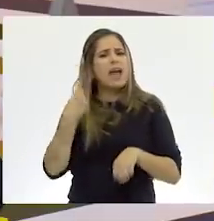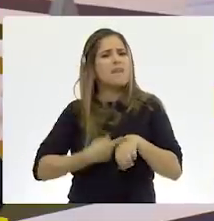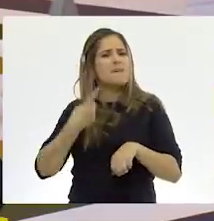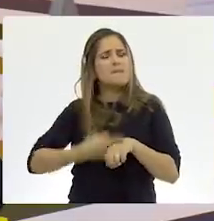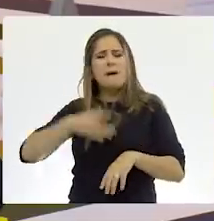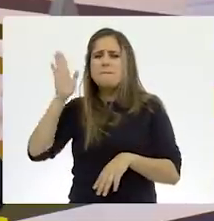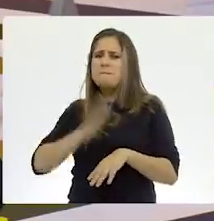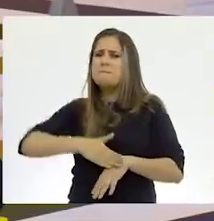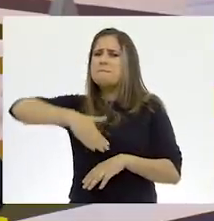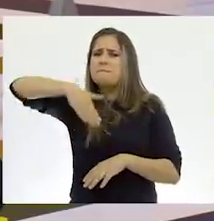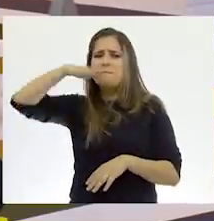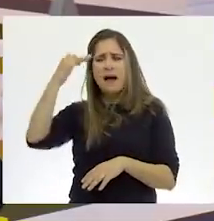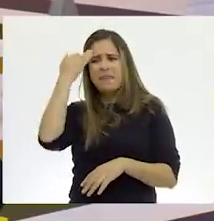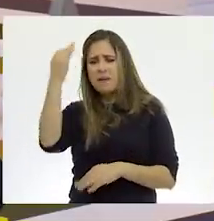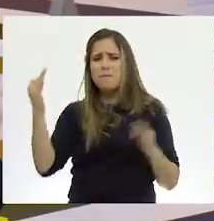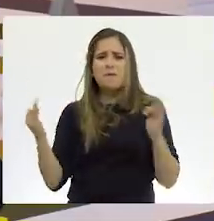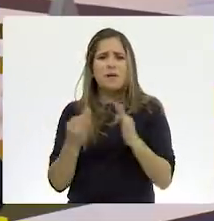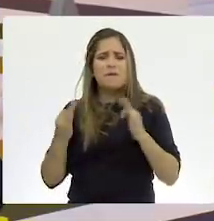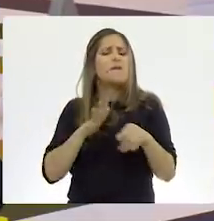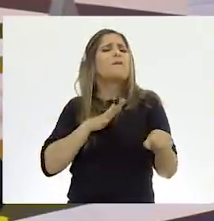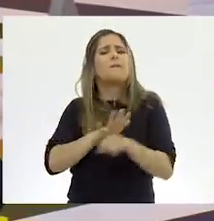frecuentes que teníamos en el invierno?